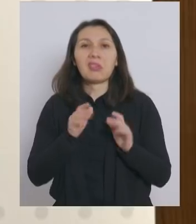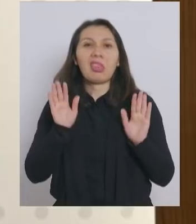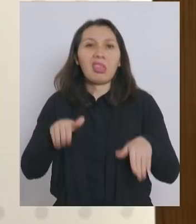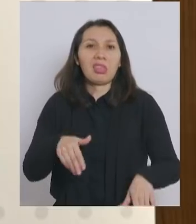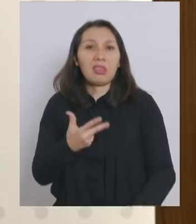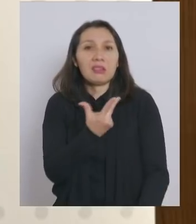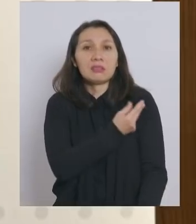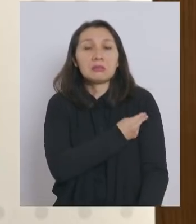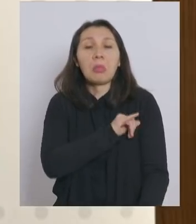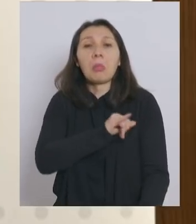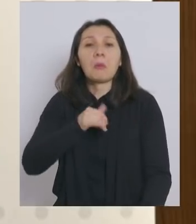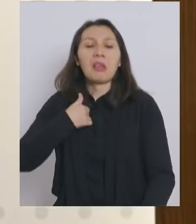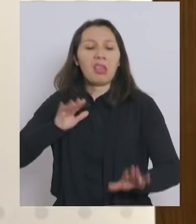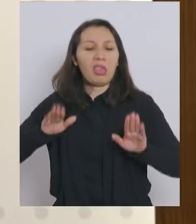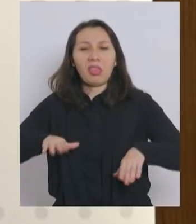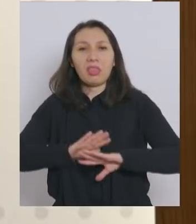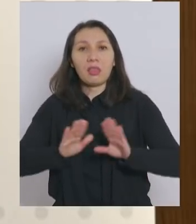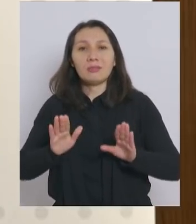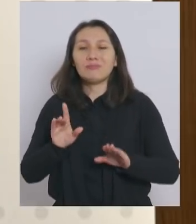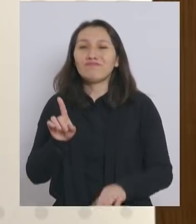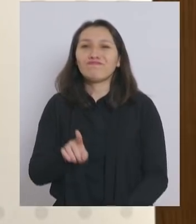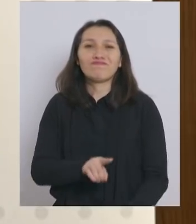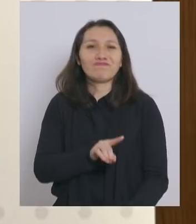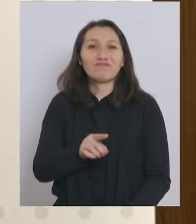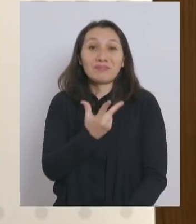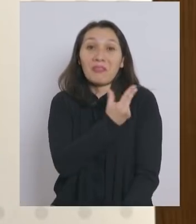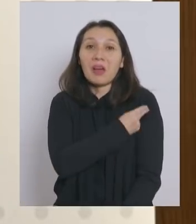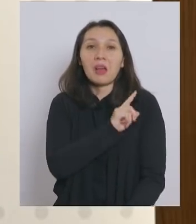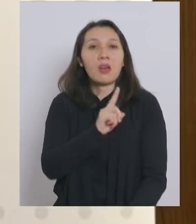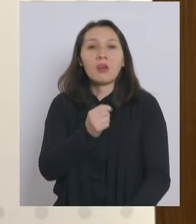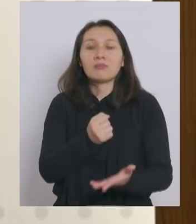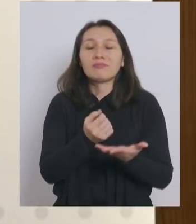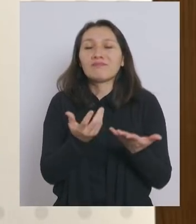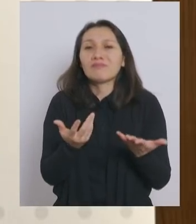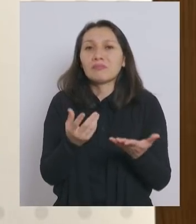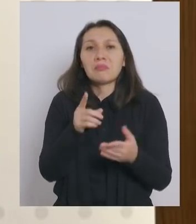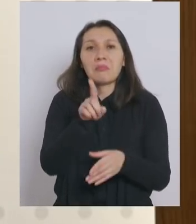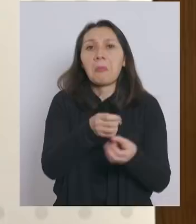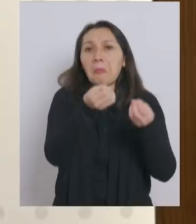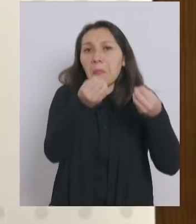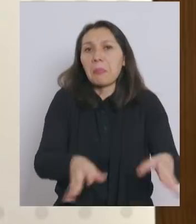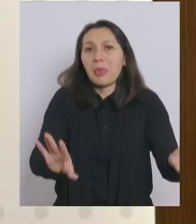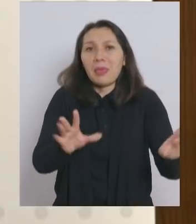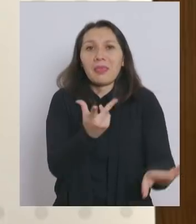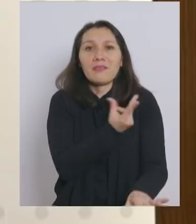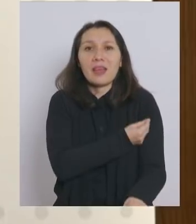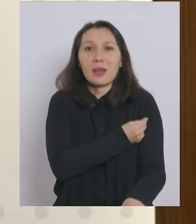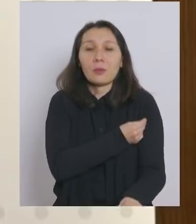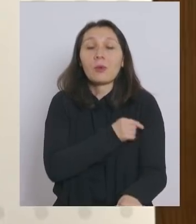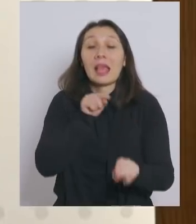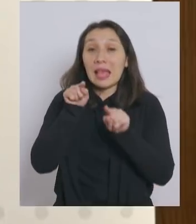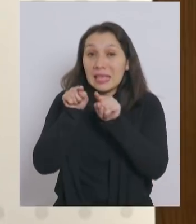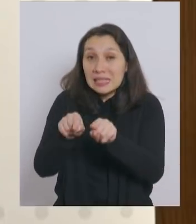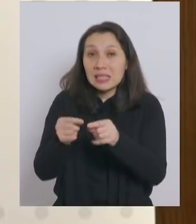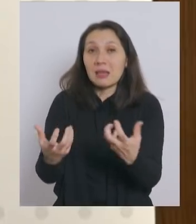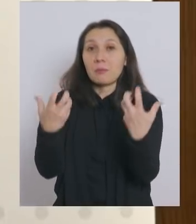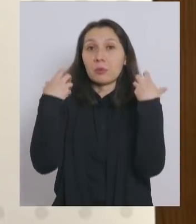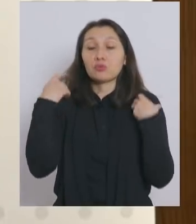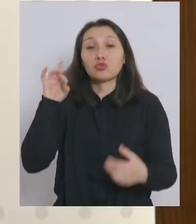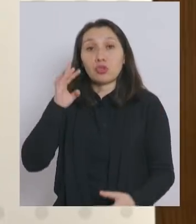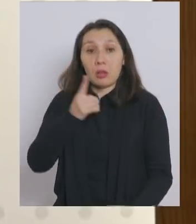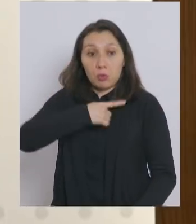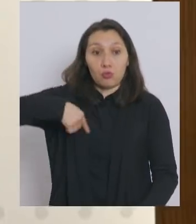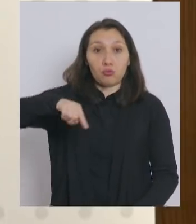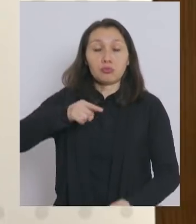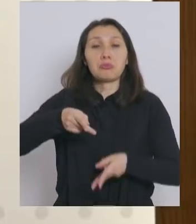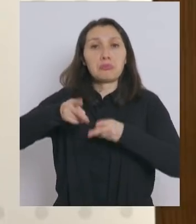medidas sanitarias respectivas, estas eficacias de las vacunas probablemente se anulan. Y es ahí donde la responsabilidad no solamente es de